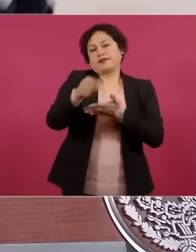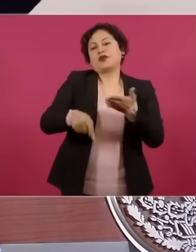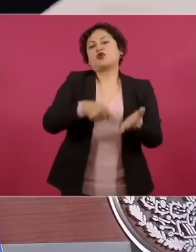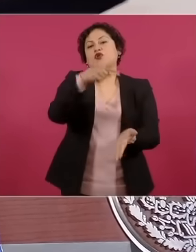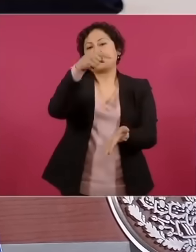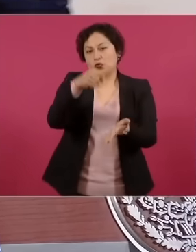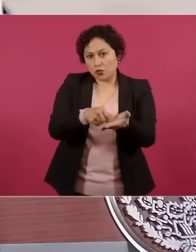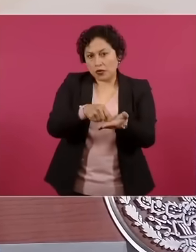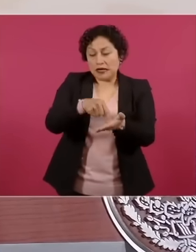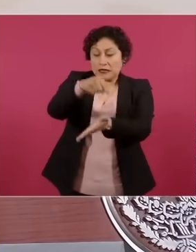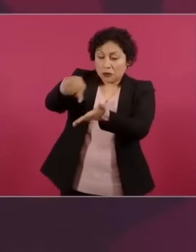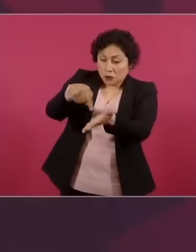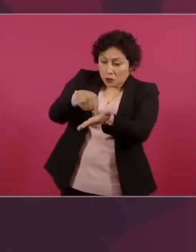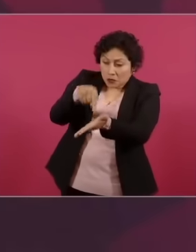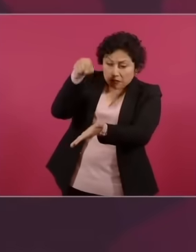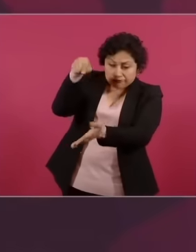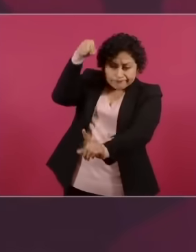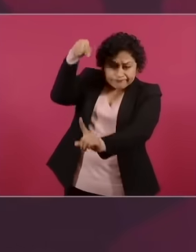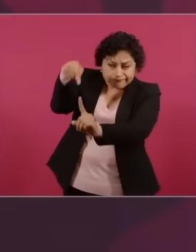muy localizados.